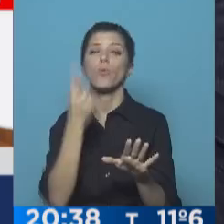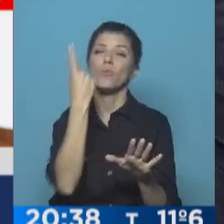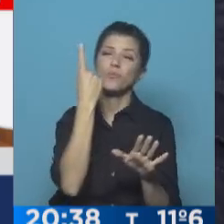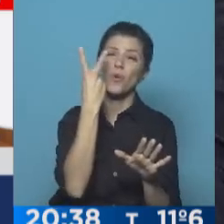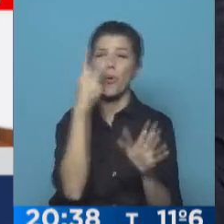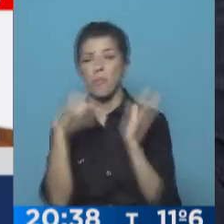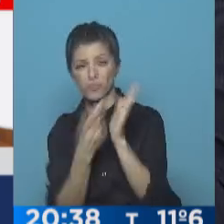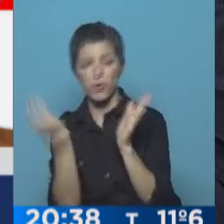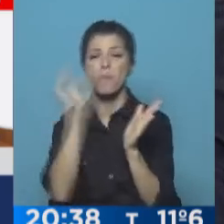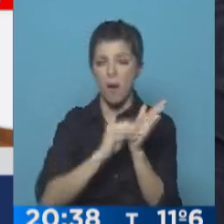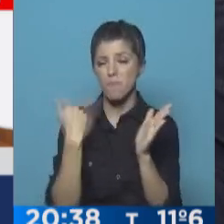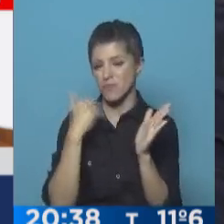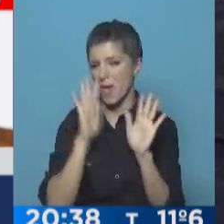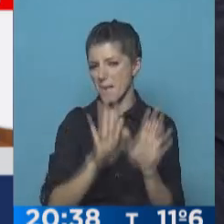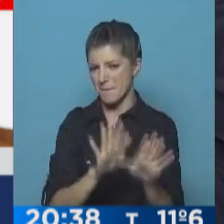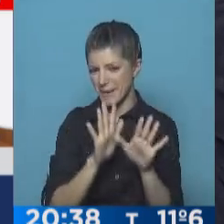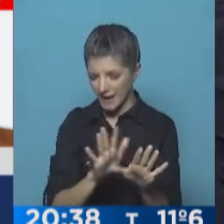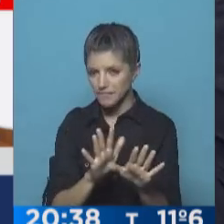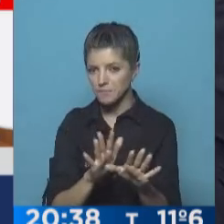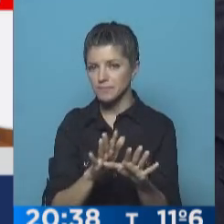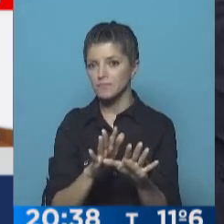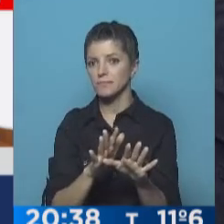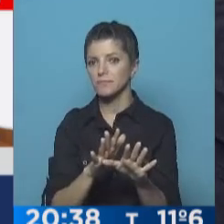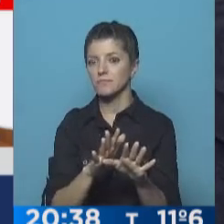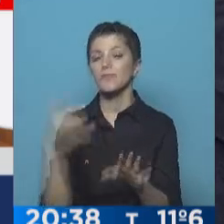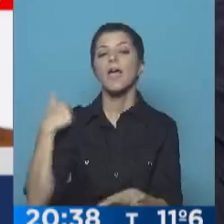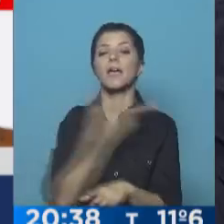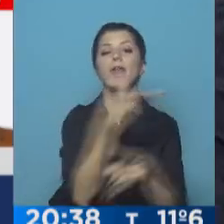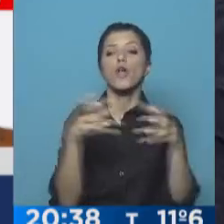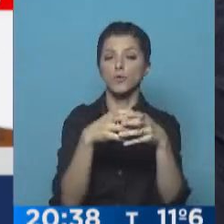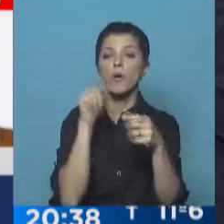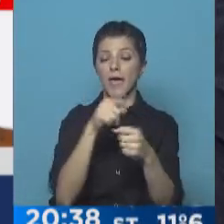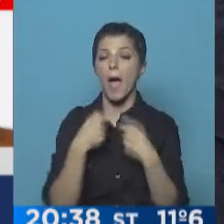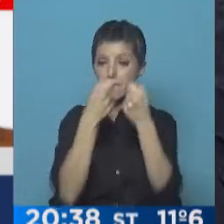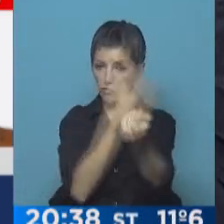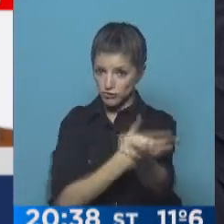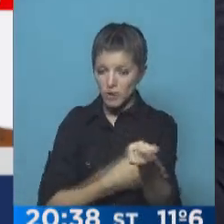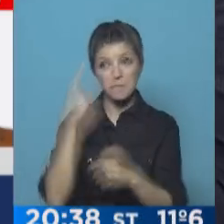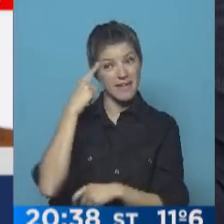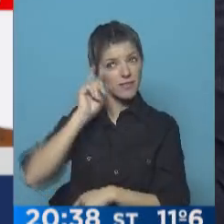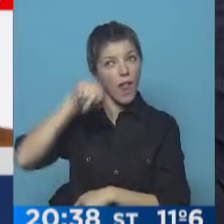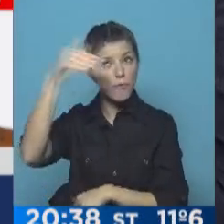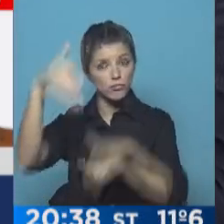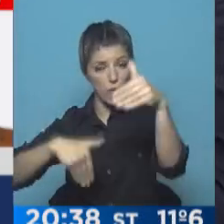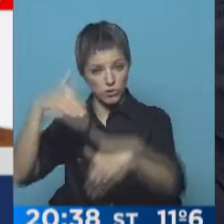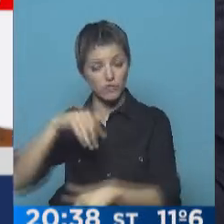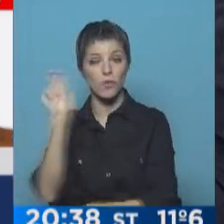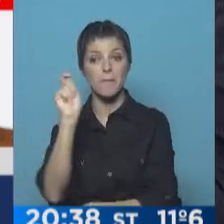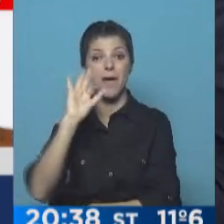En general, el sciolismo está planteándose eso con perspectivas a las elecciones de